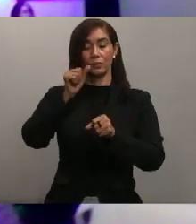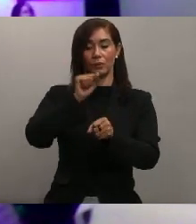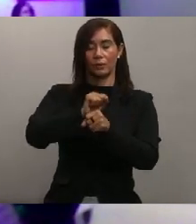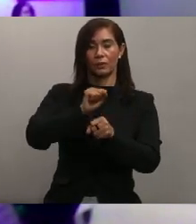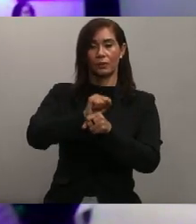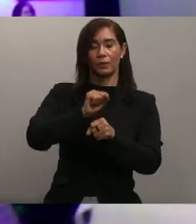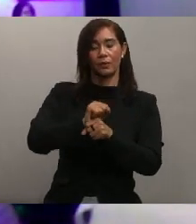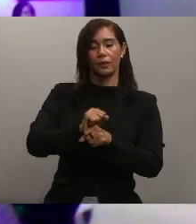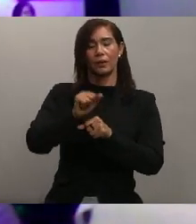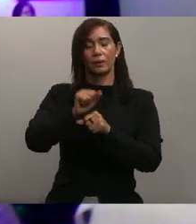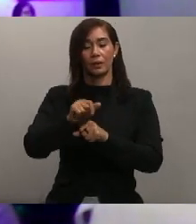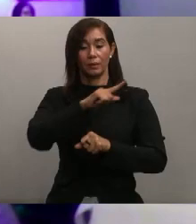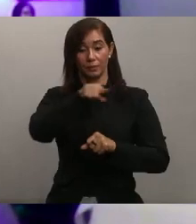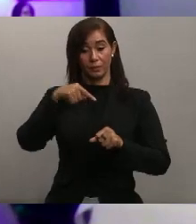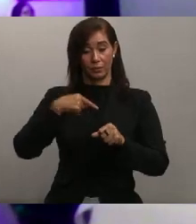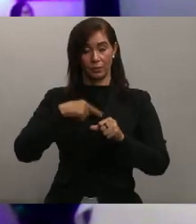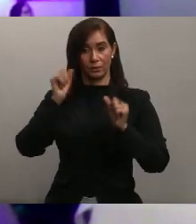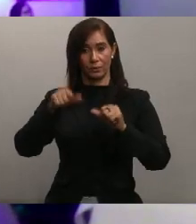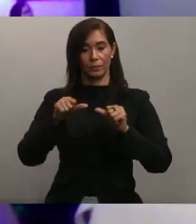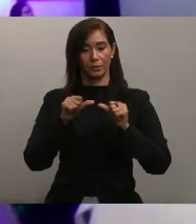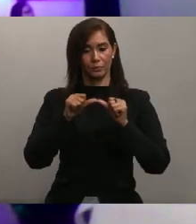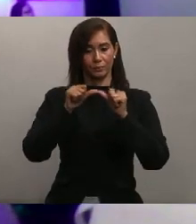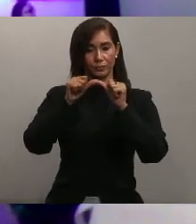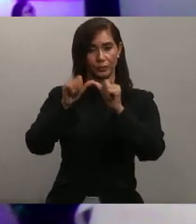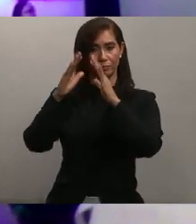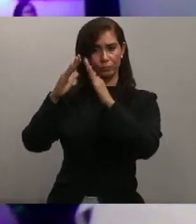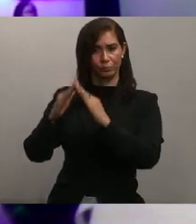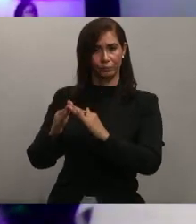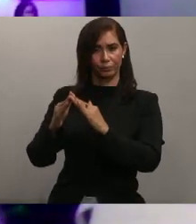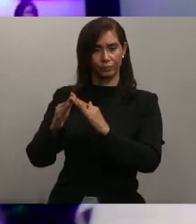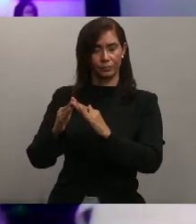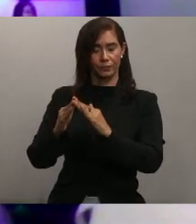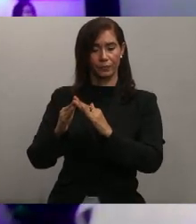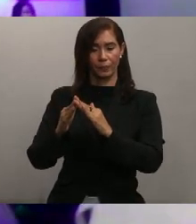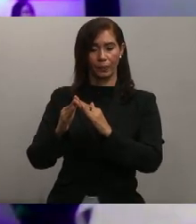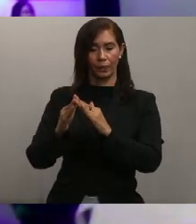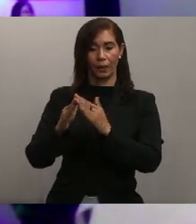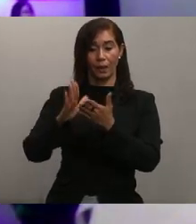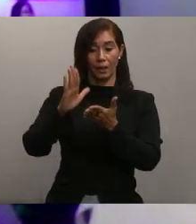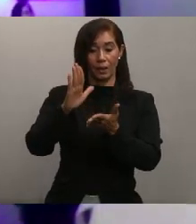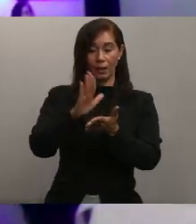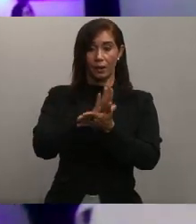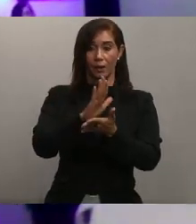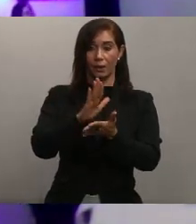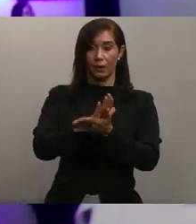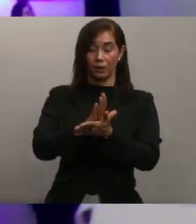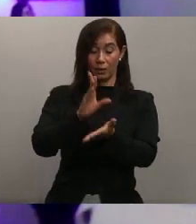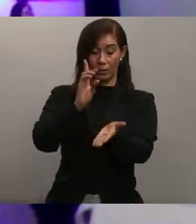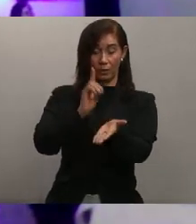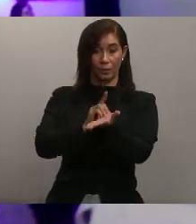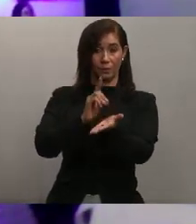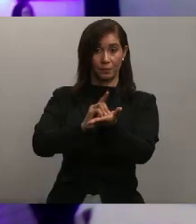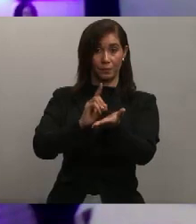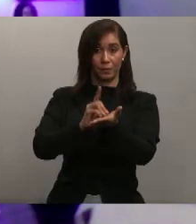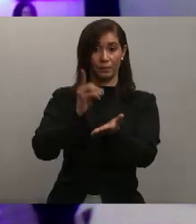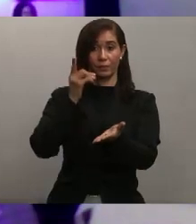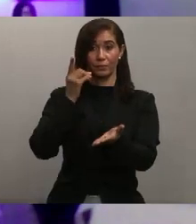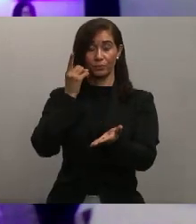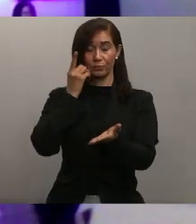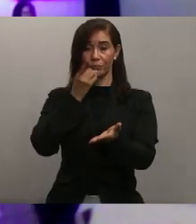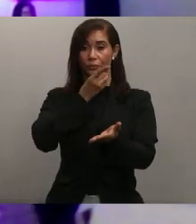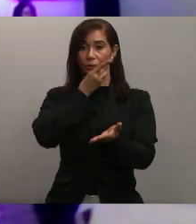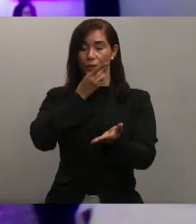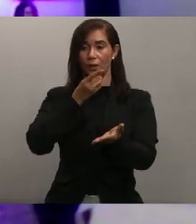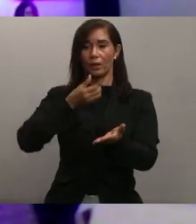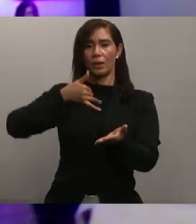podamos mantenernos en la nuestra. El Colegio Médico Dominicano hizo ayer un anuncio de que defenderá a